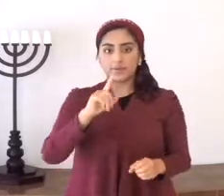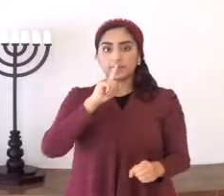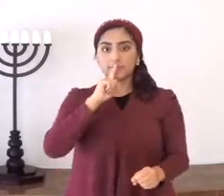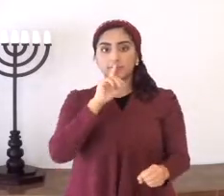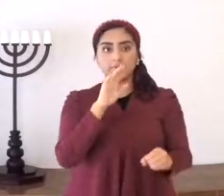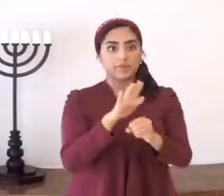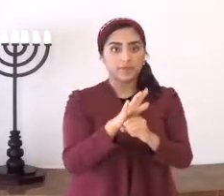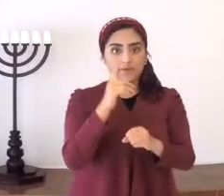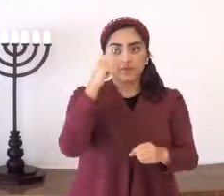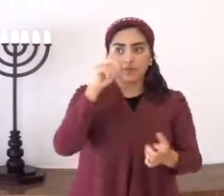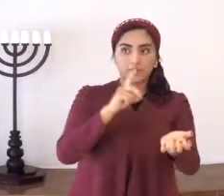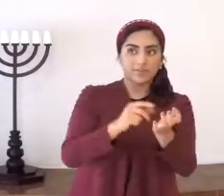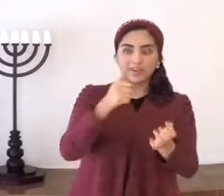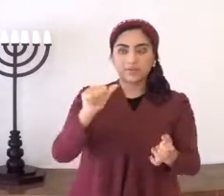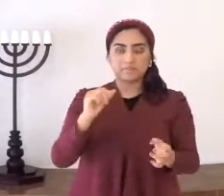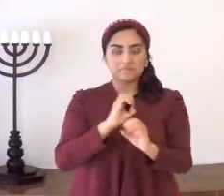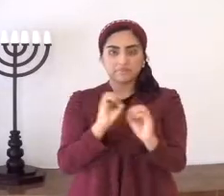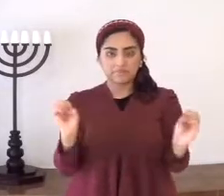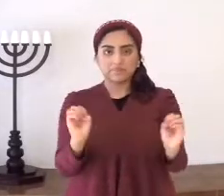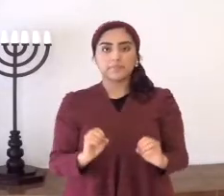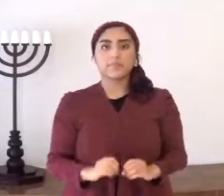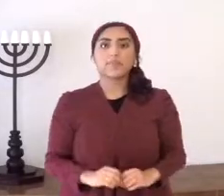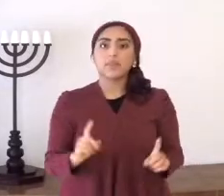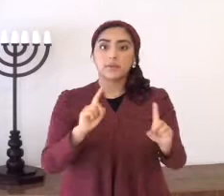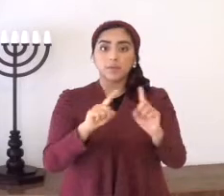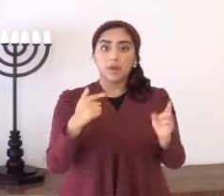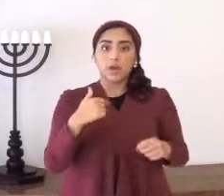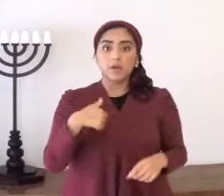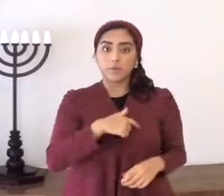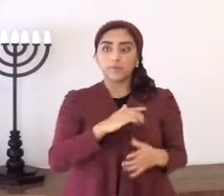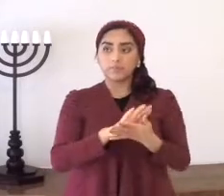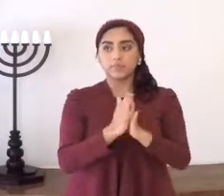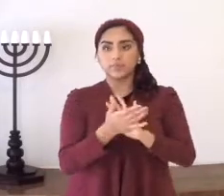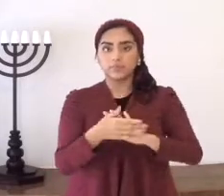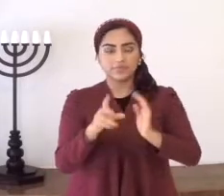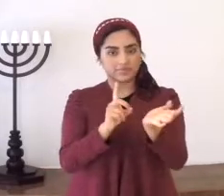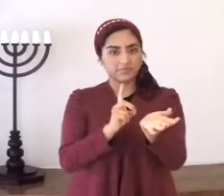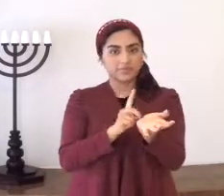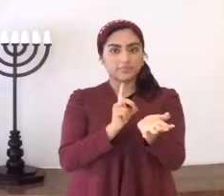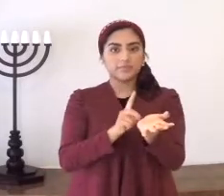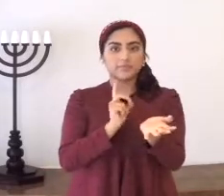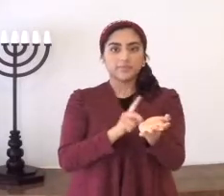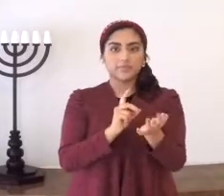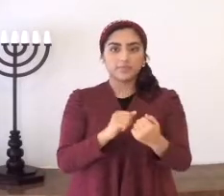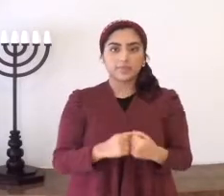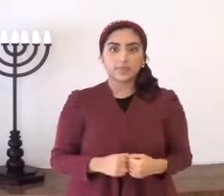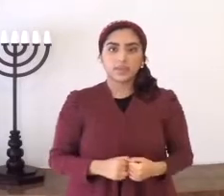no hice ningún juramento hipocrático ni nada de eso. Pero el hecho de ser médico